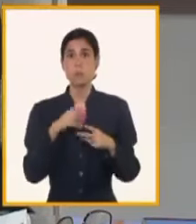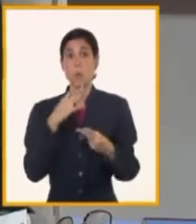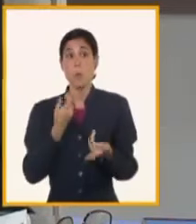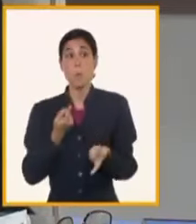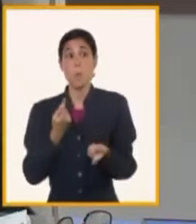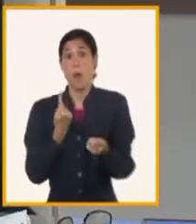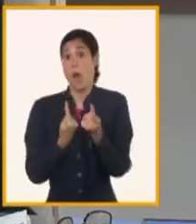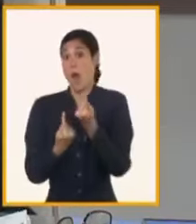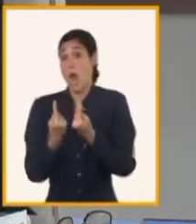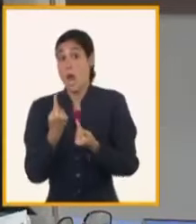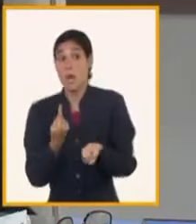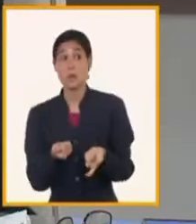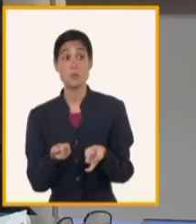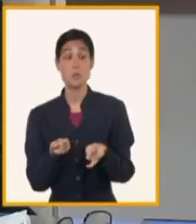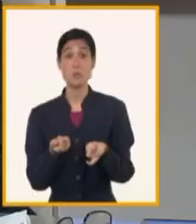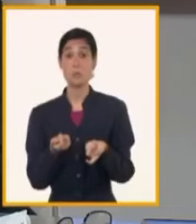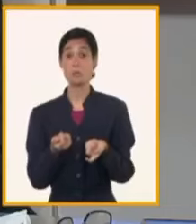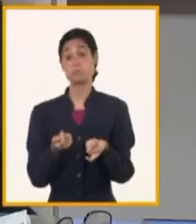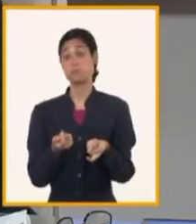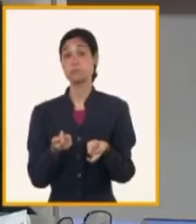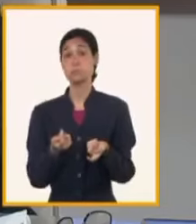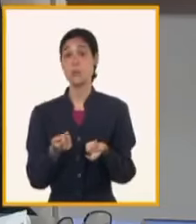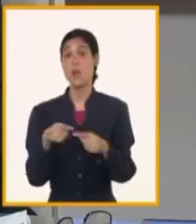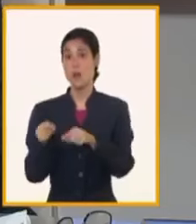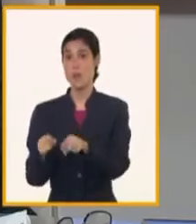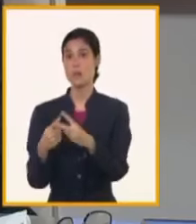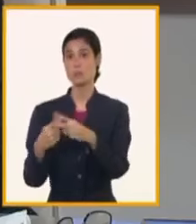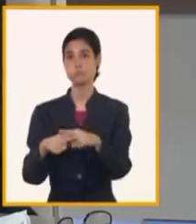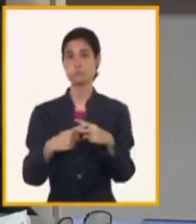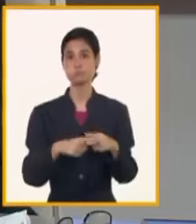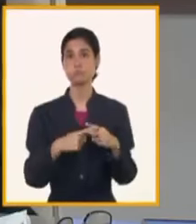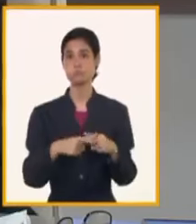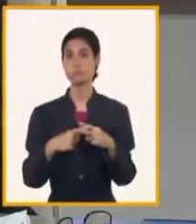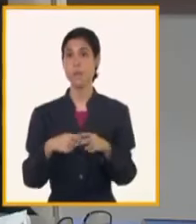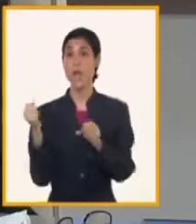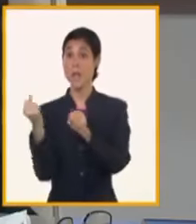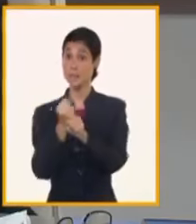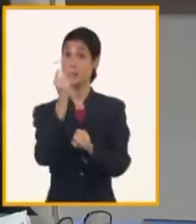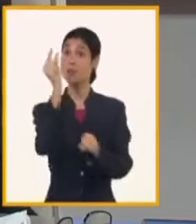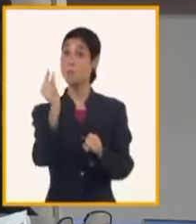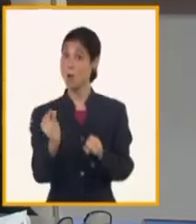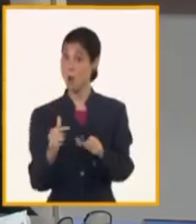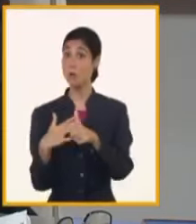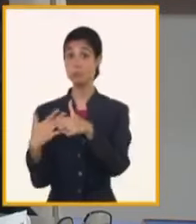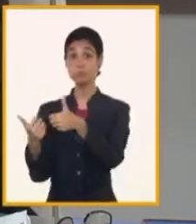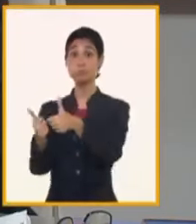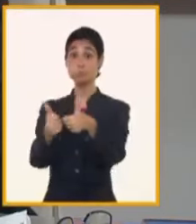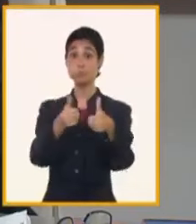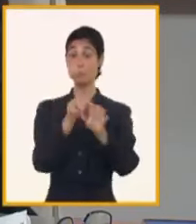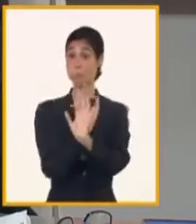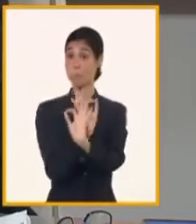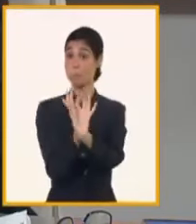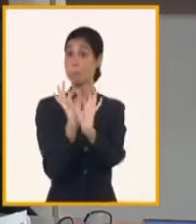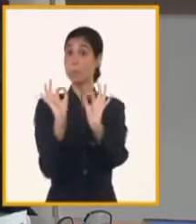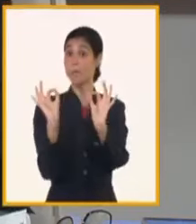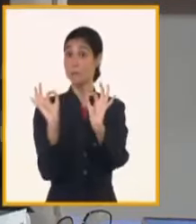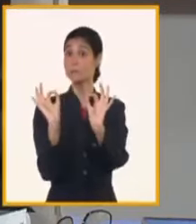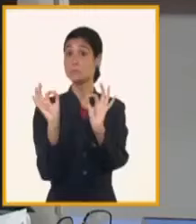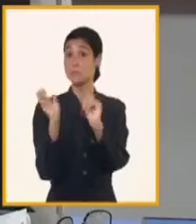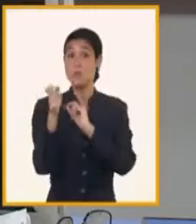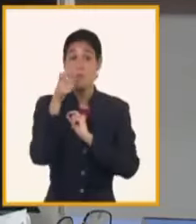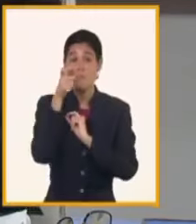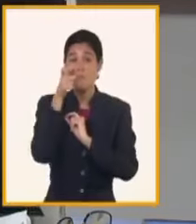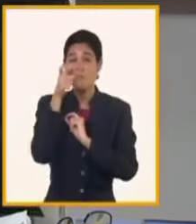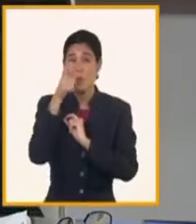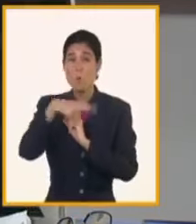momentos y fueron mantenimientos de de calidad con rigor técnico certificado con con todo el rigor del mundo